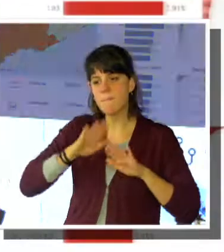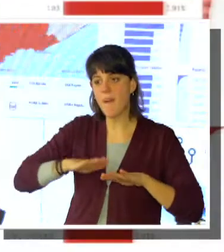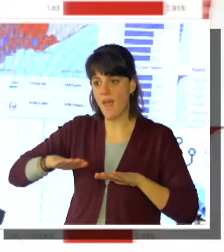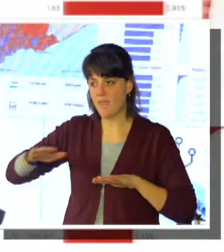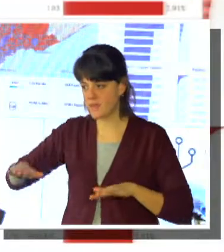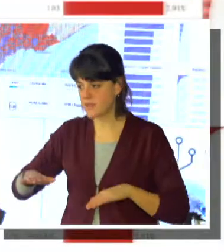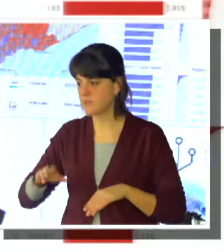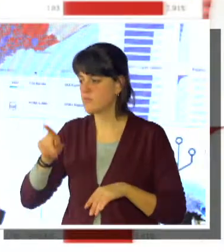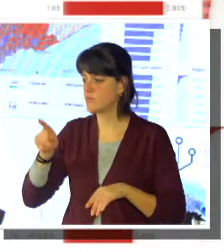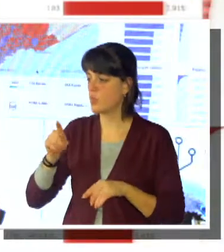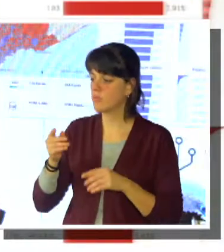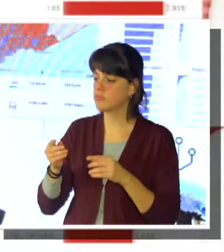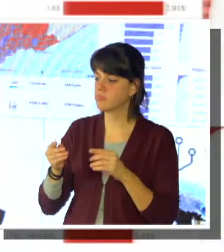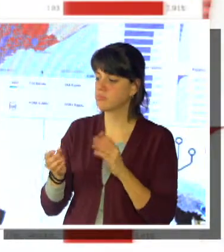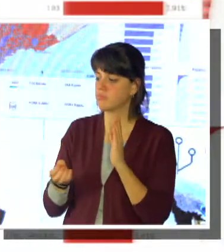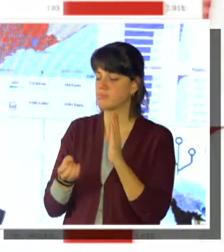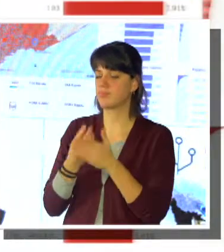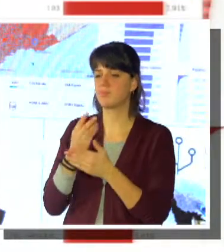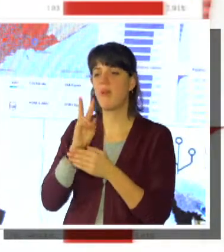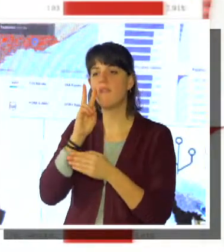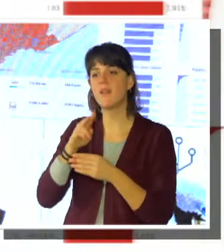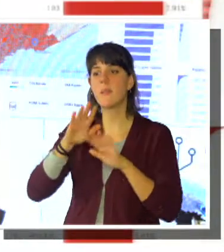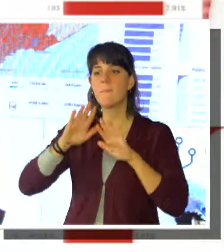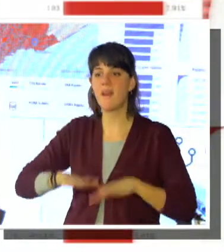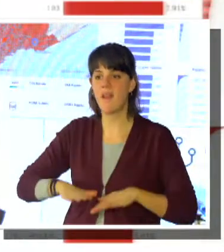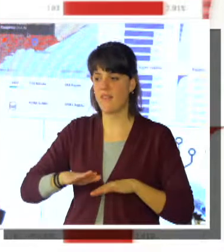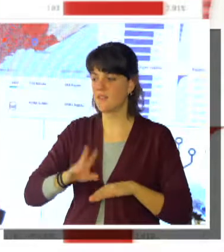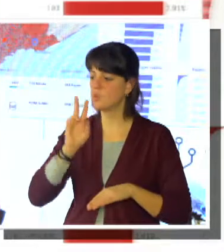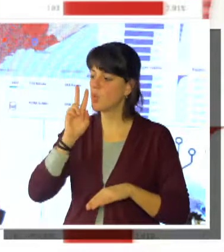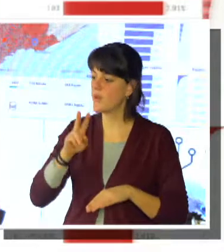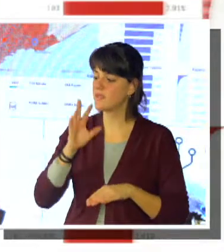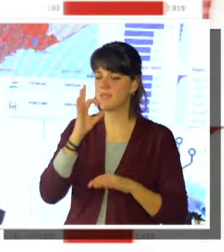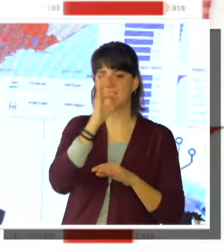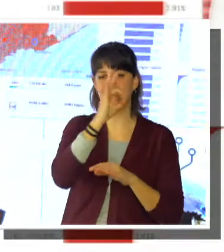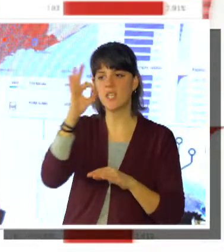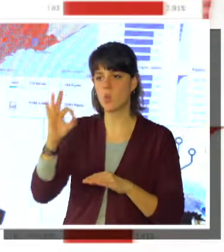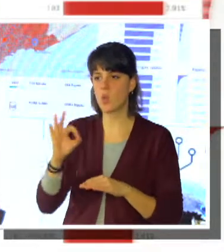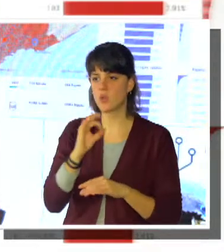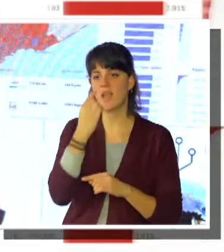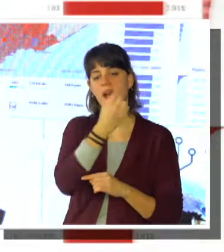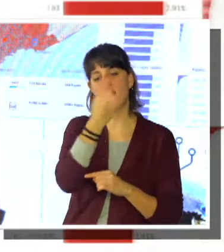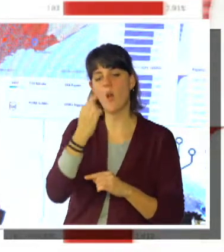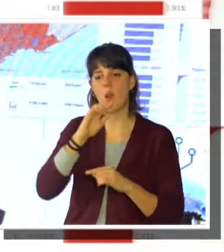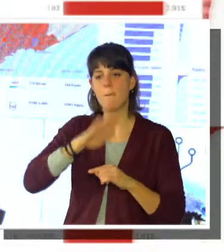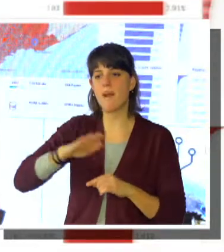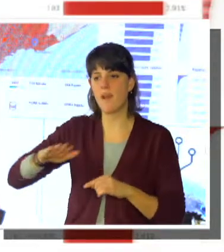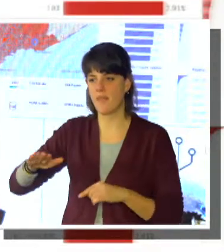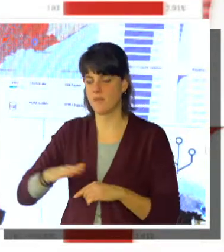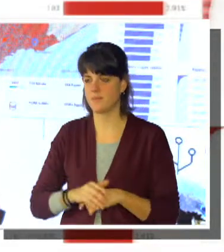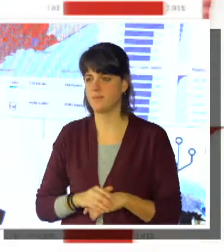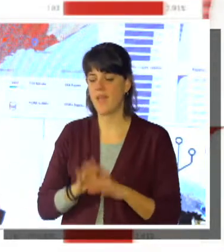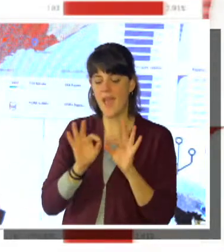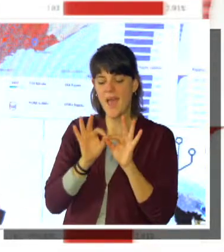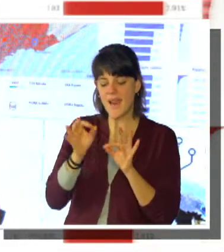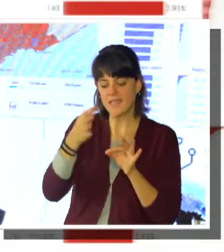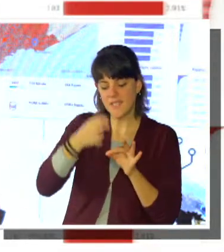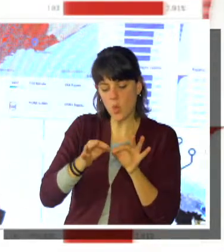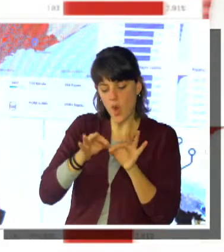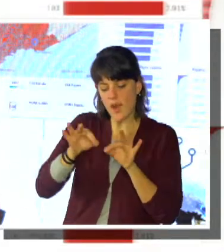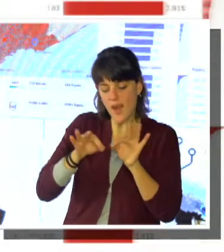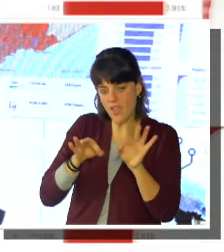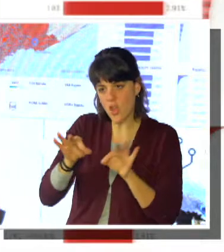Bueno, para procesar los 17 corredores, los 5 días hábiles, les tomaba alrededor de 3 o 4 días, además de procesar